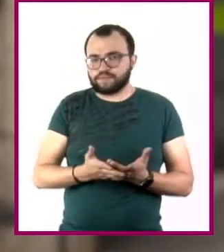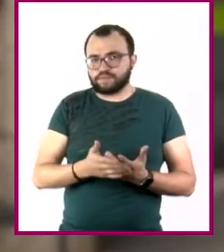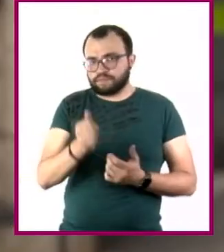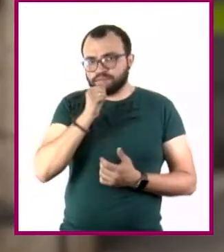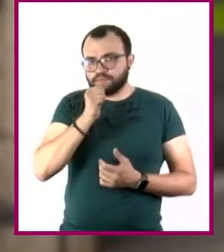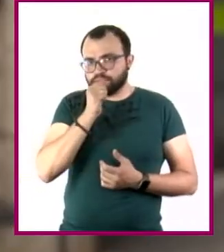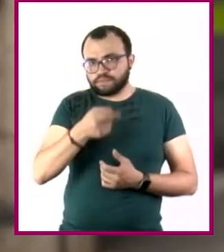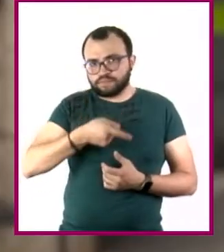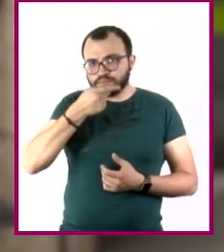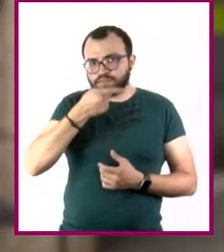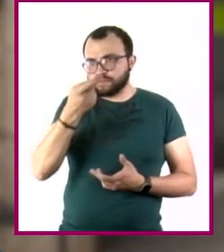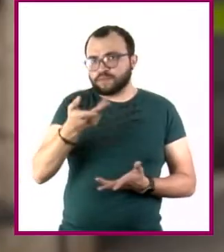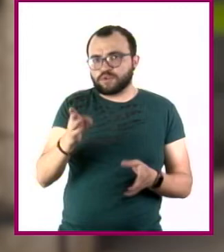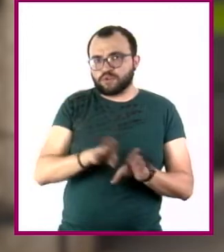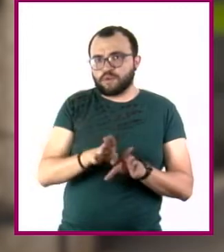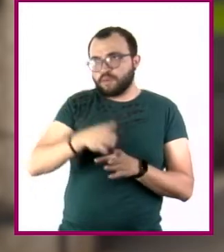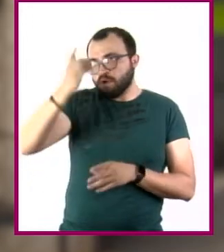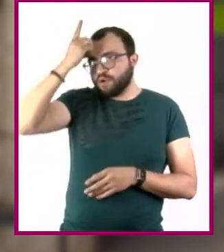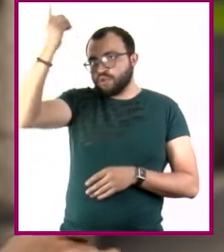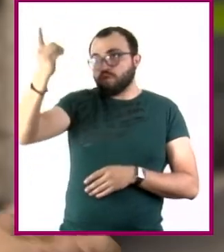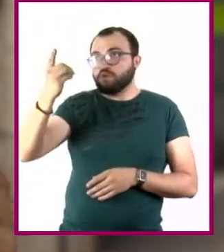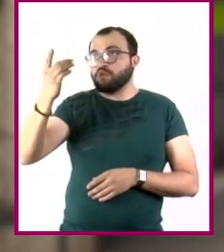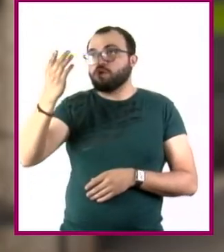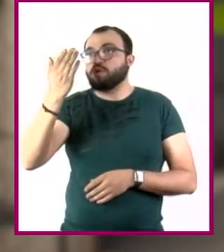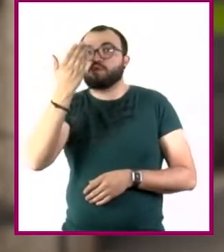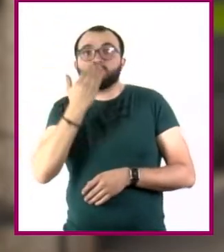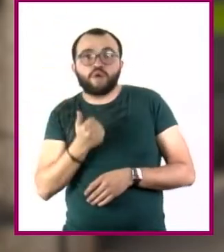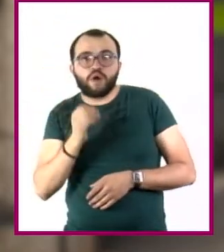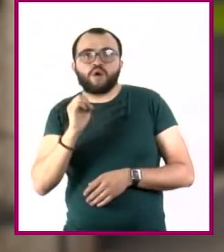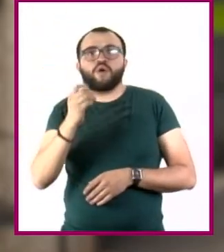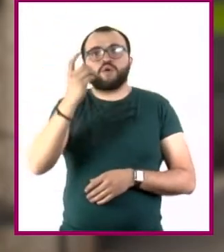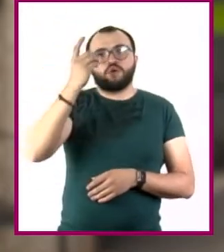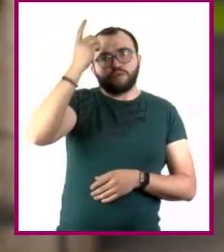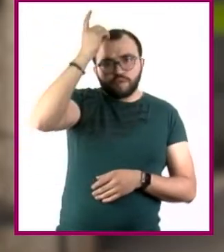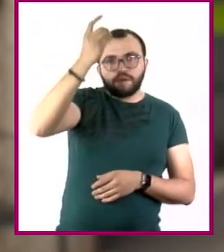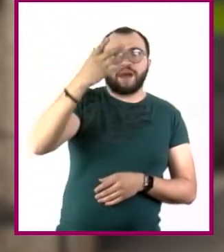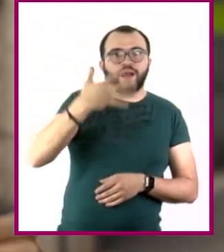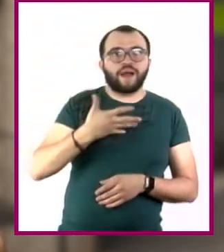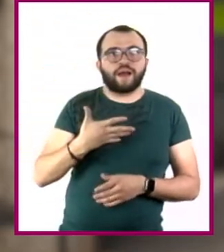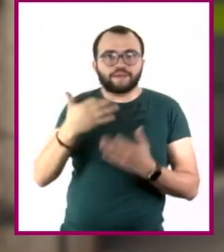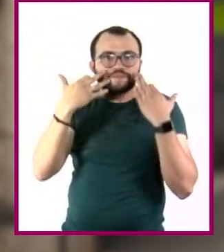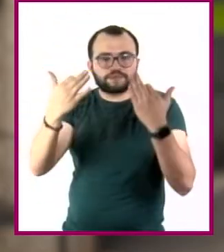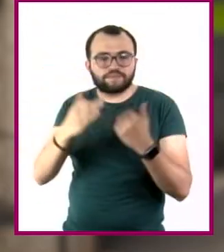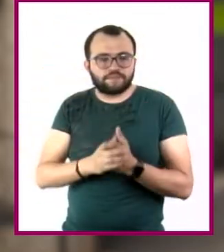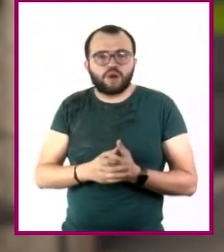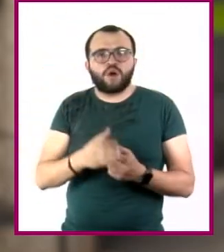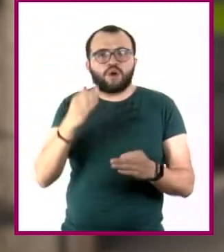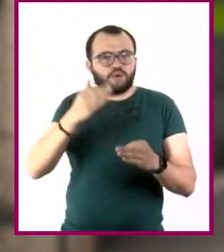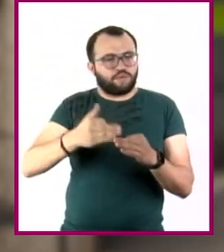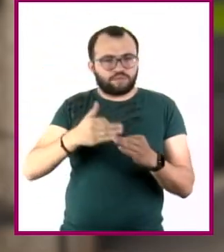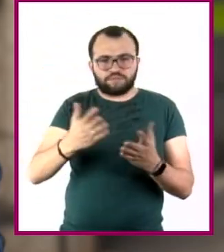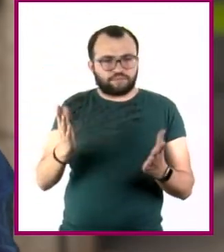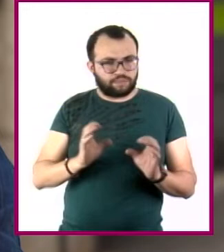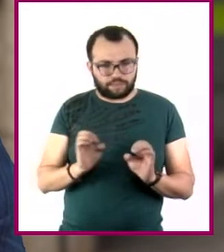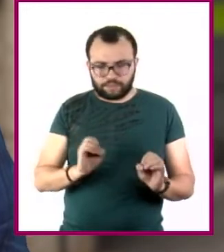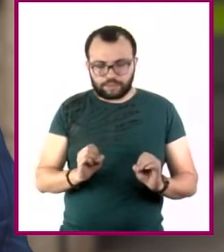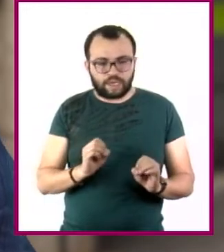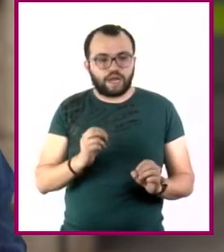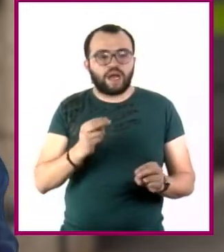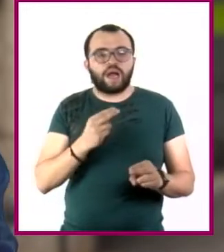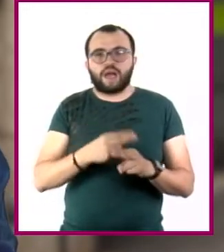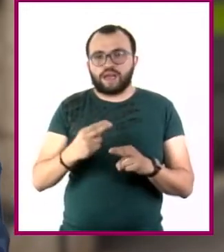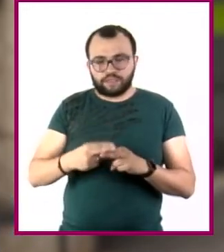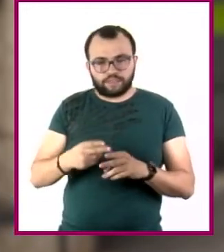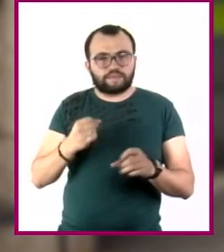todavía que Dios existe ni tampoco que Dios no existe. No formemos ninguna creencia por ahora y sigamos investigando. Hasta